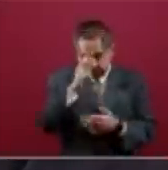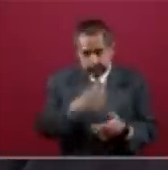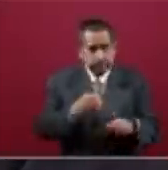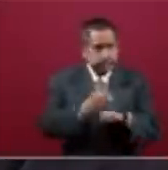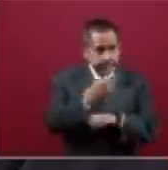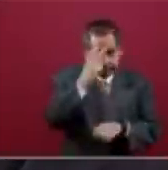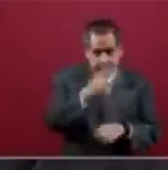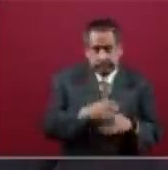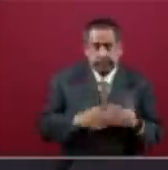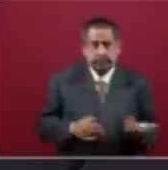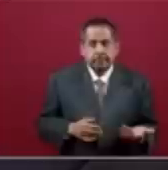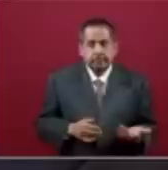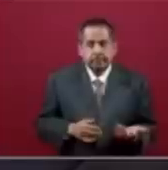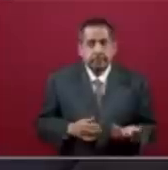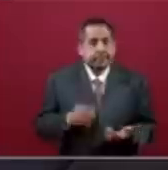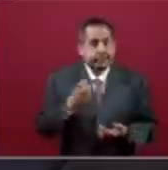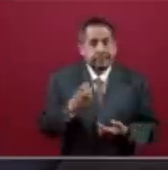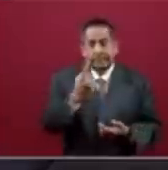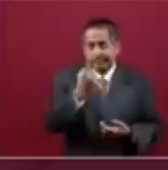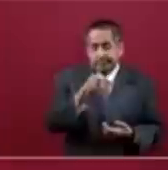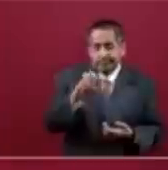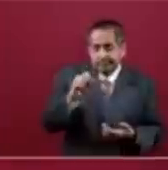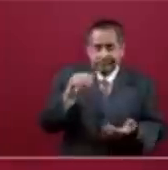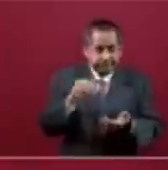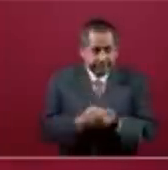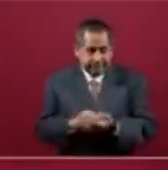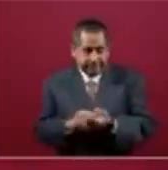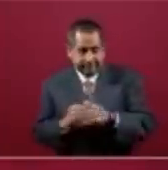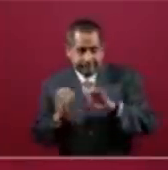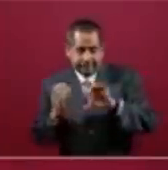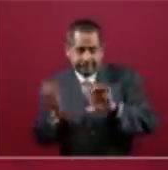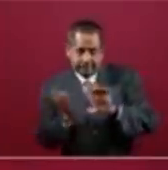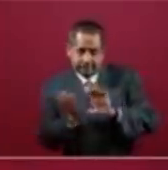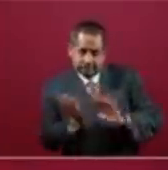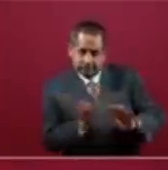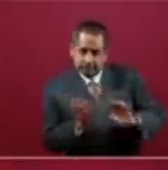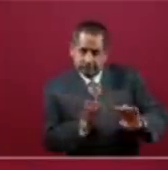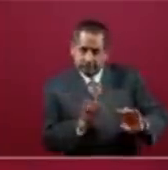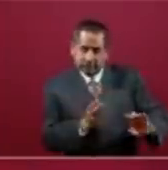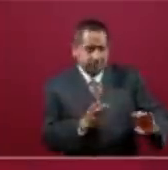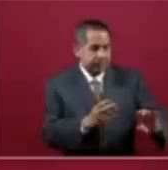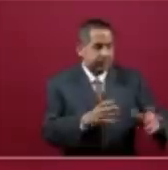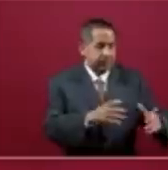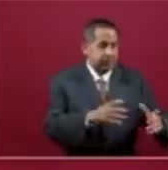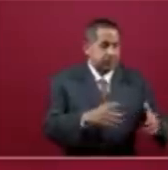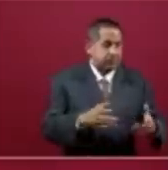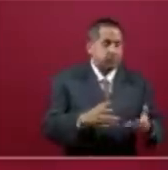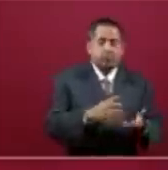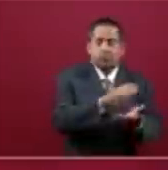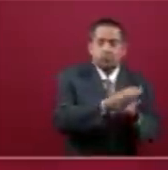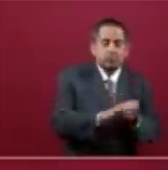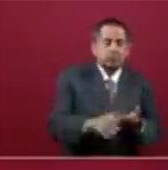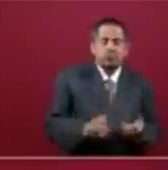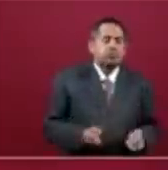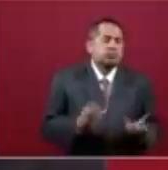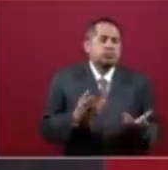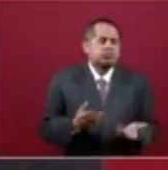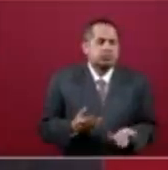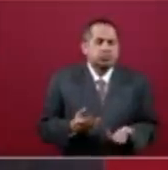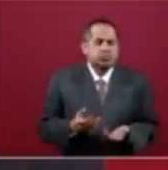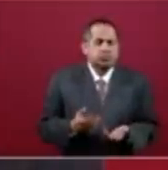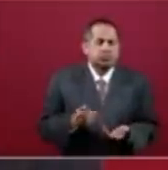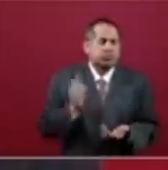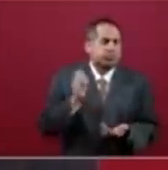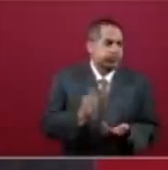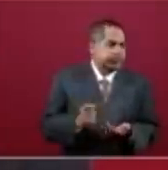México. De esos 160 mil, pues consumimos nada más en lo